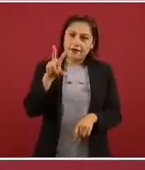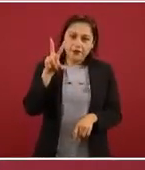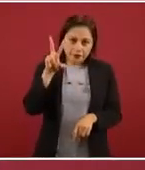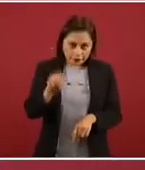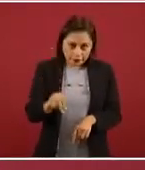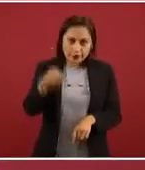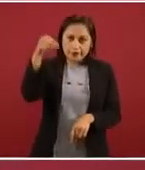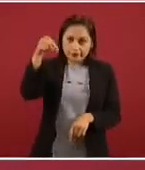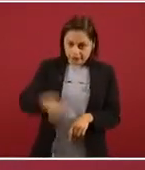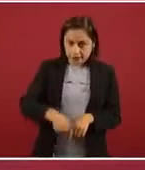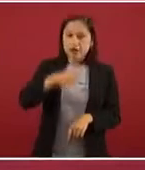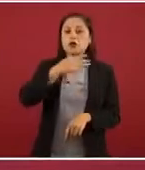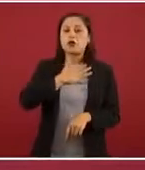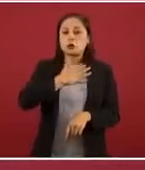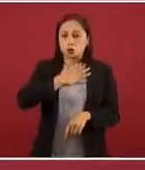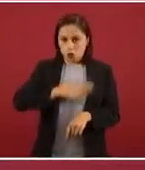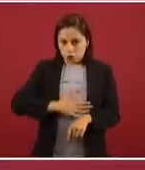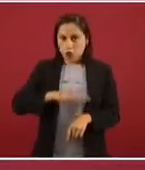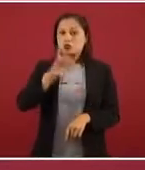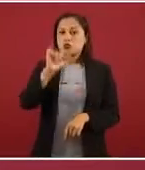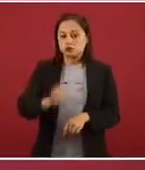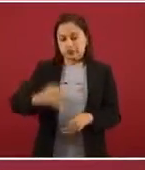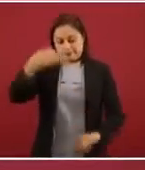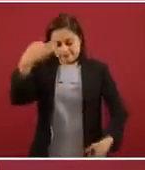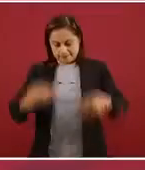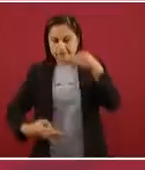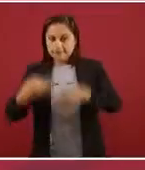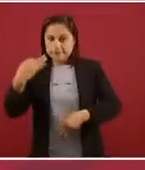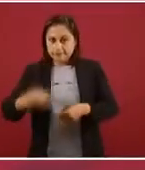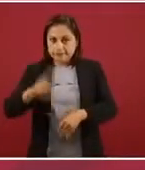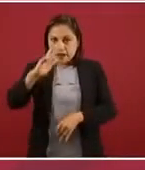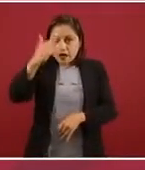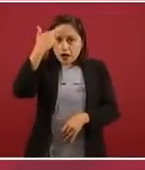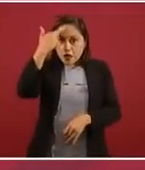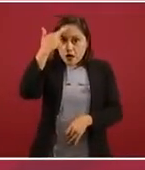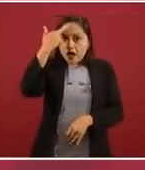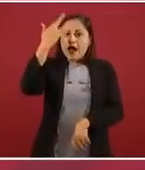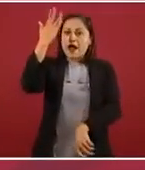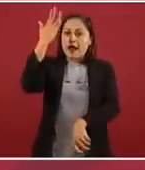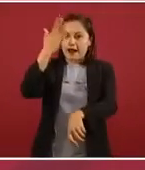justicia y estamos hablando de que ya no hay impunidad. Y